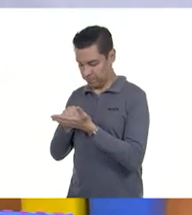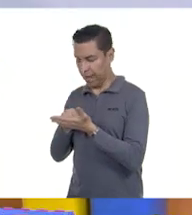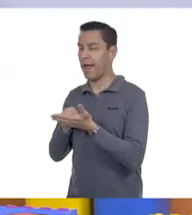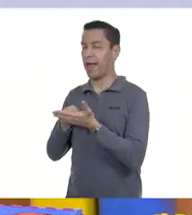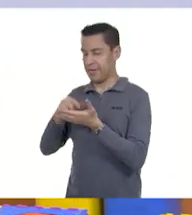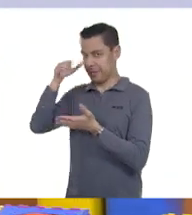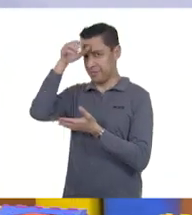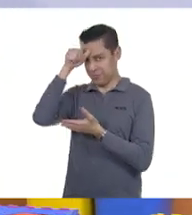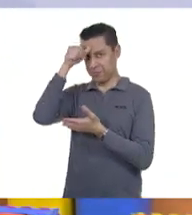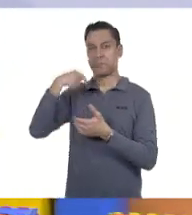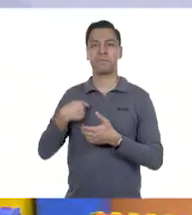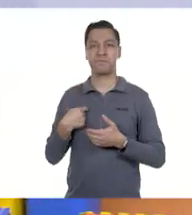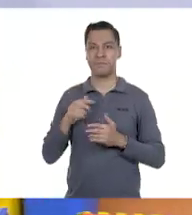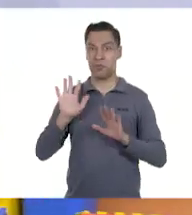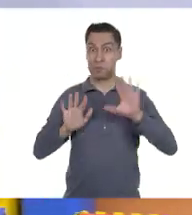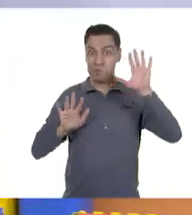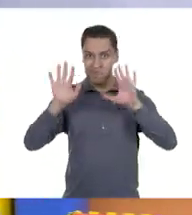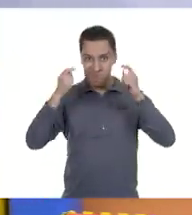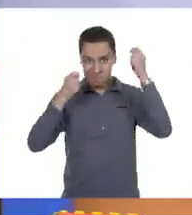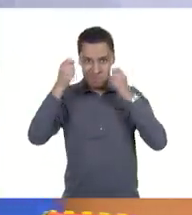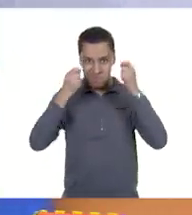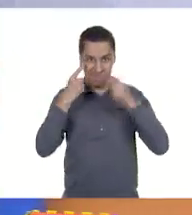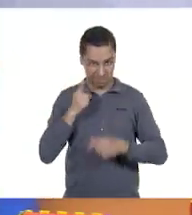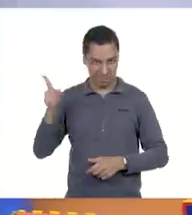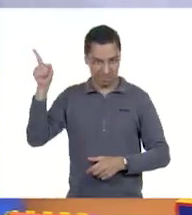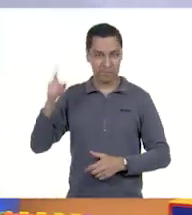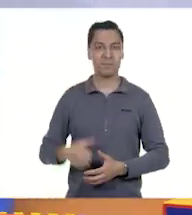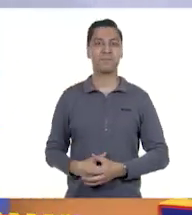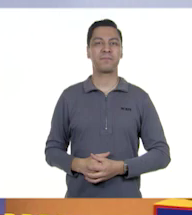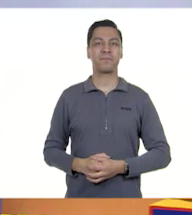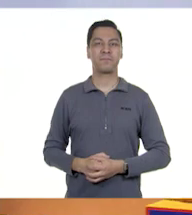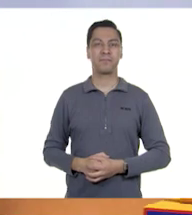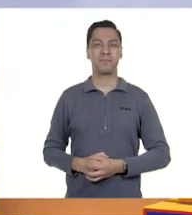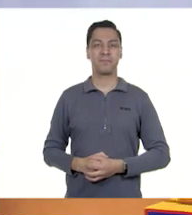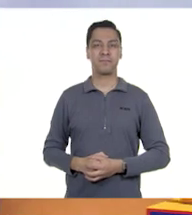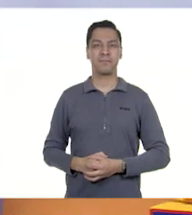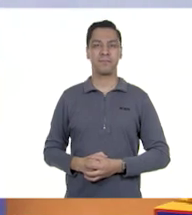Ajá. Presten atención. Aquí voy.